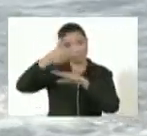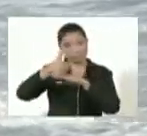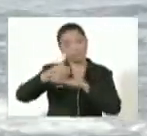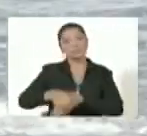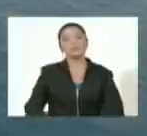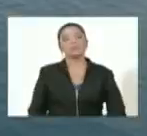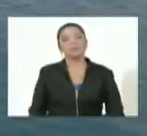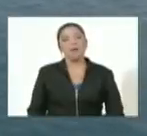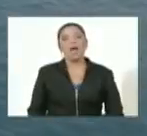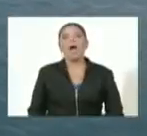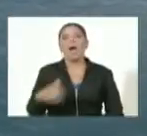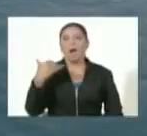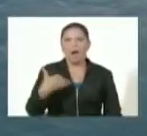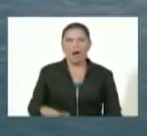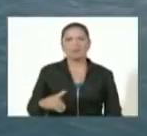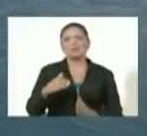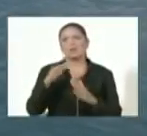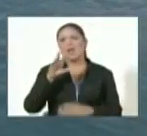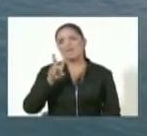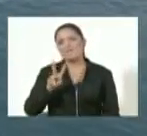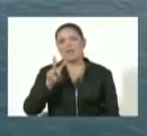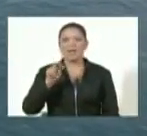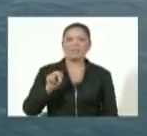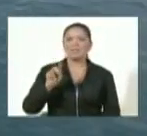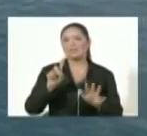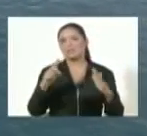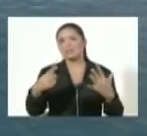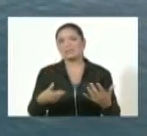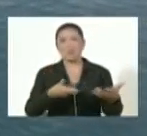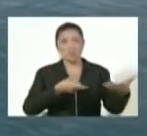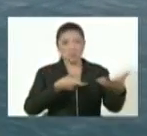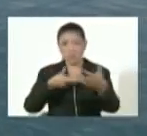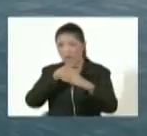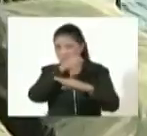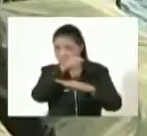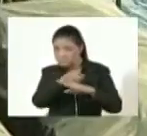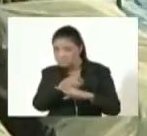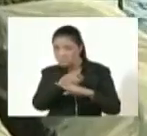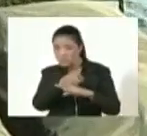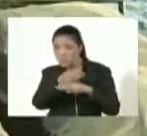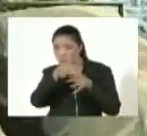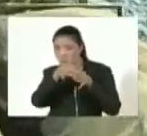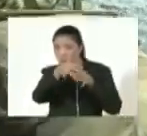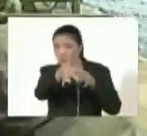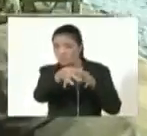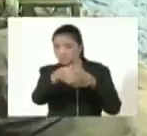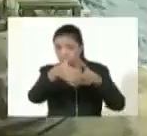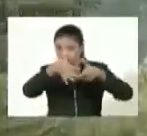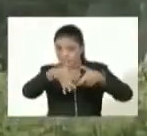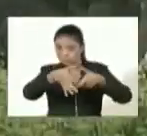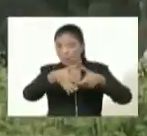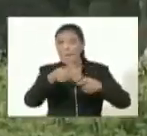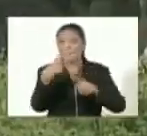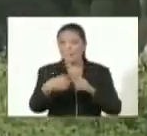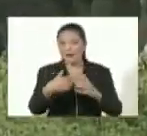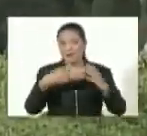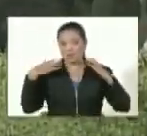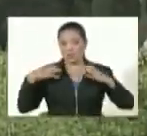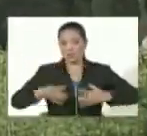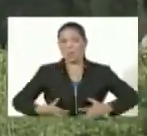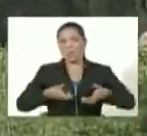Tenemos vehículos BN-16 y BN-18 con cañones de 105 milímetros y ametralladoras de 30